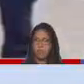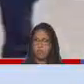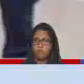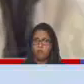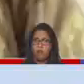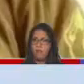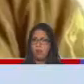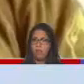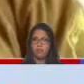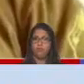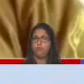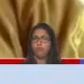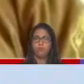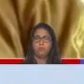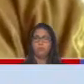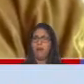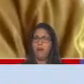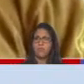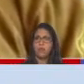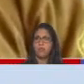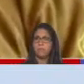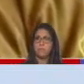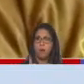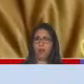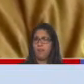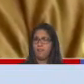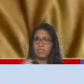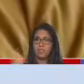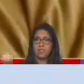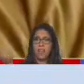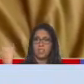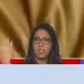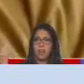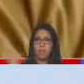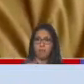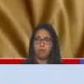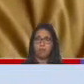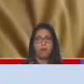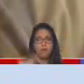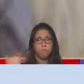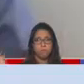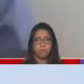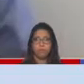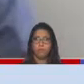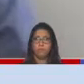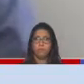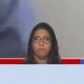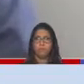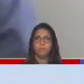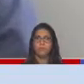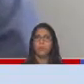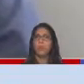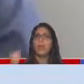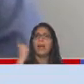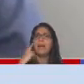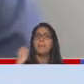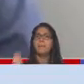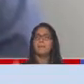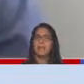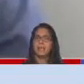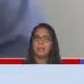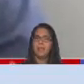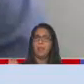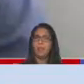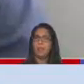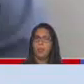como ellos han prestado con nosotros hasta el día de ayer. Doctor, y en este sentido, ¿usted considera que debería